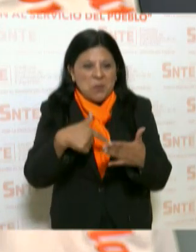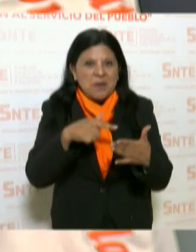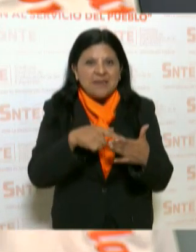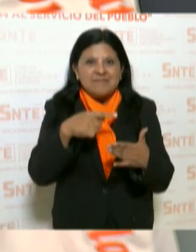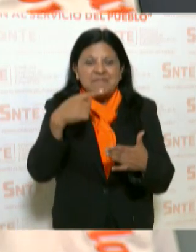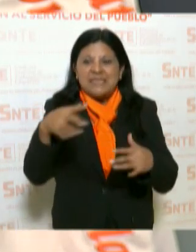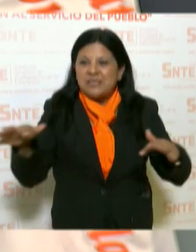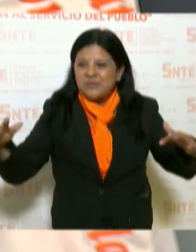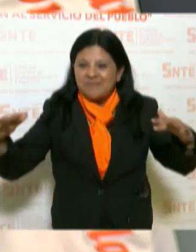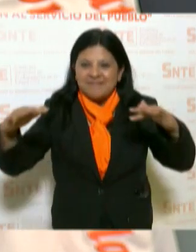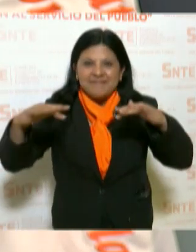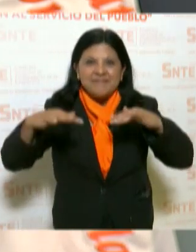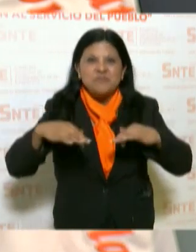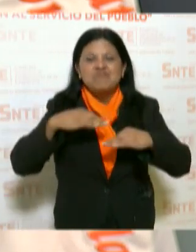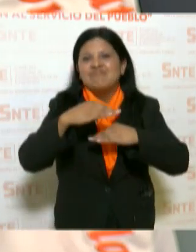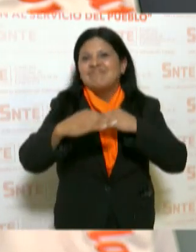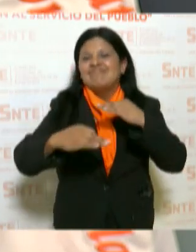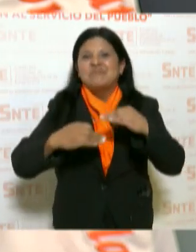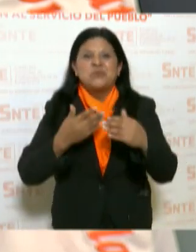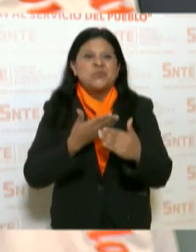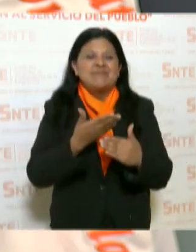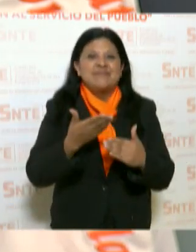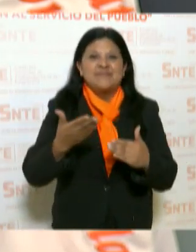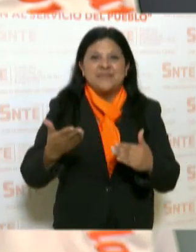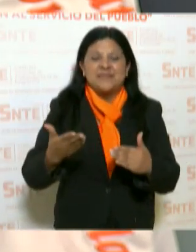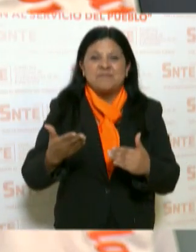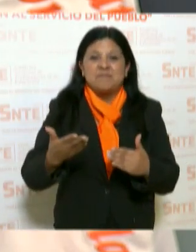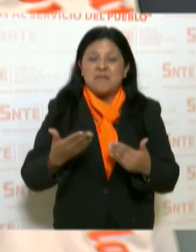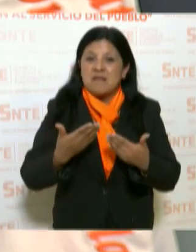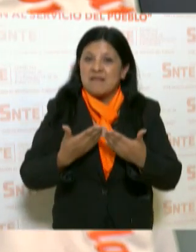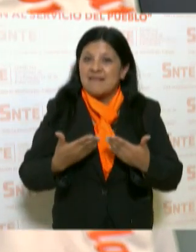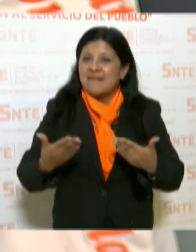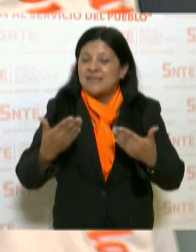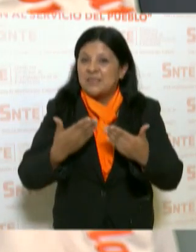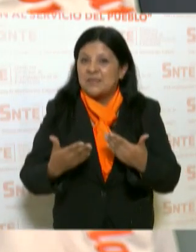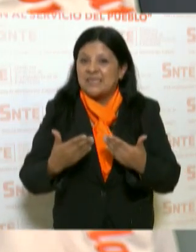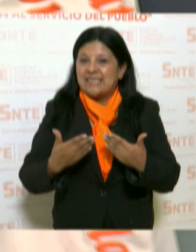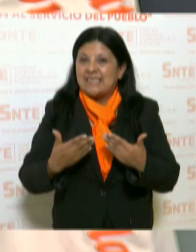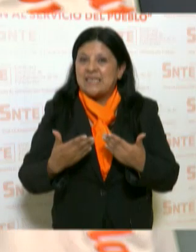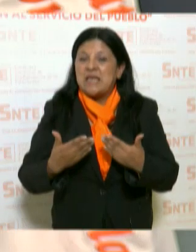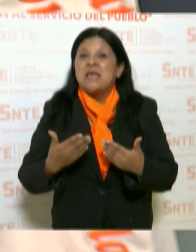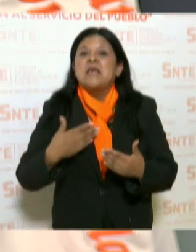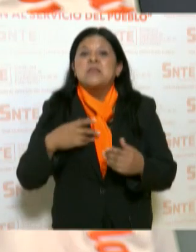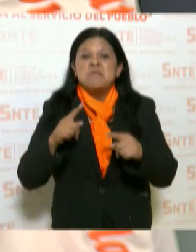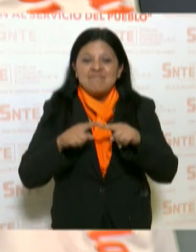para llevar a cabo este encuentro,